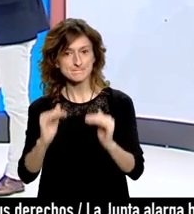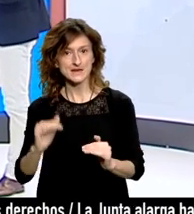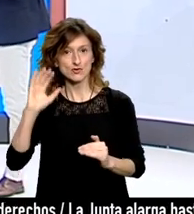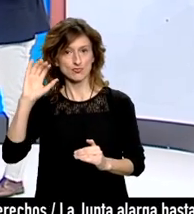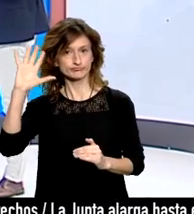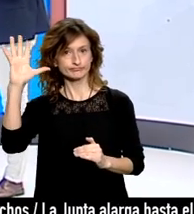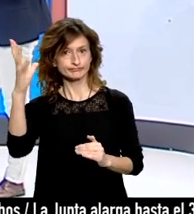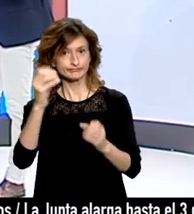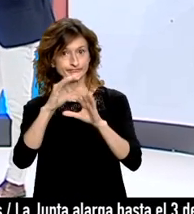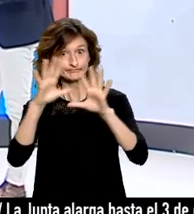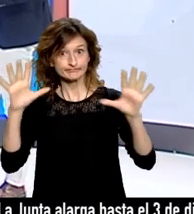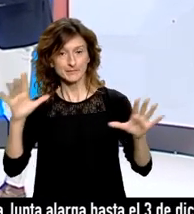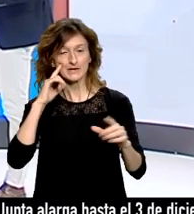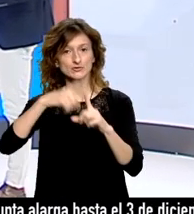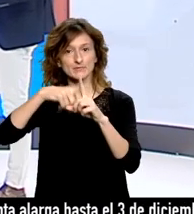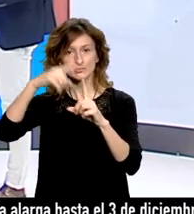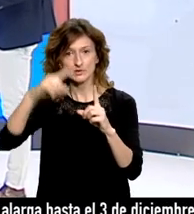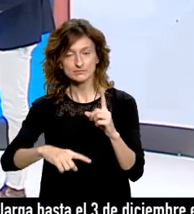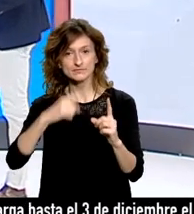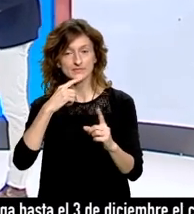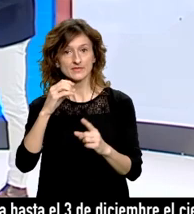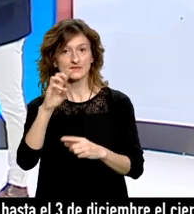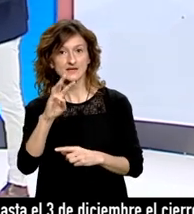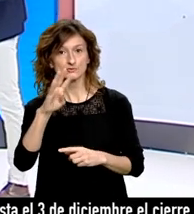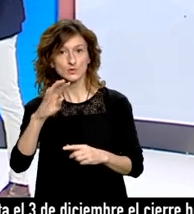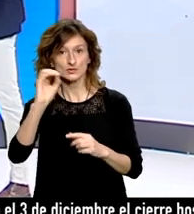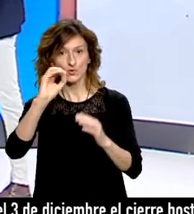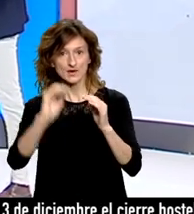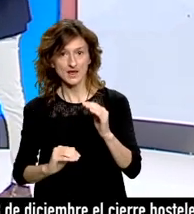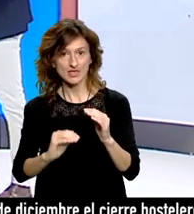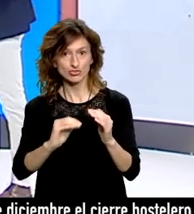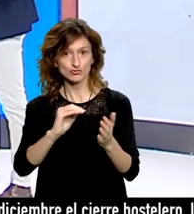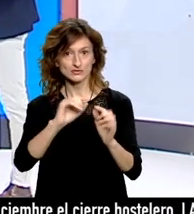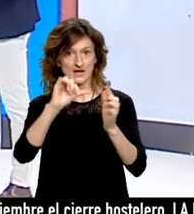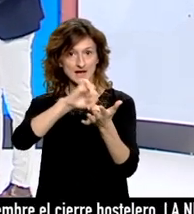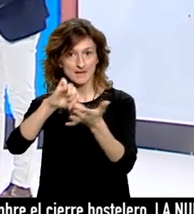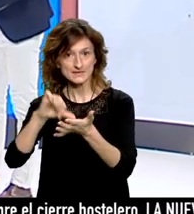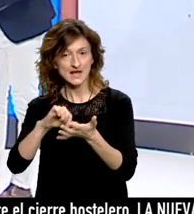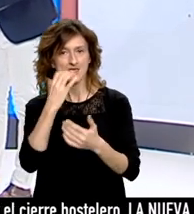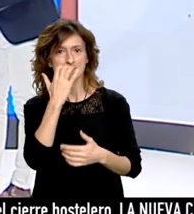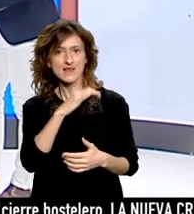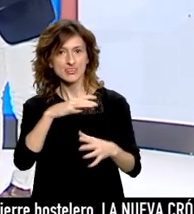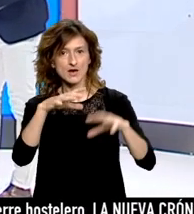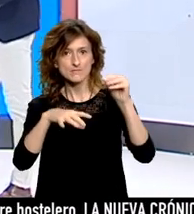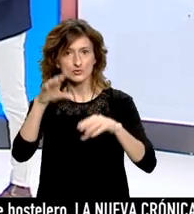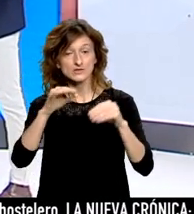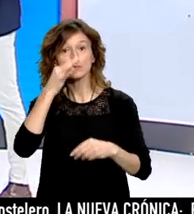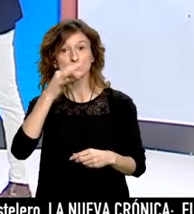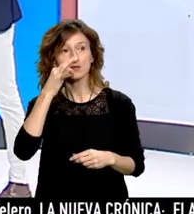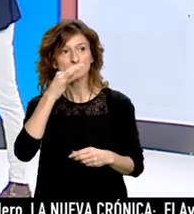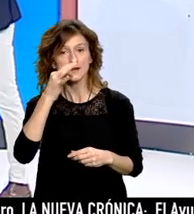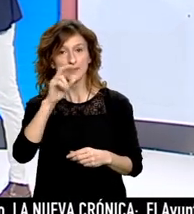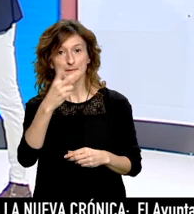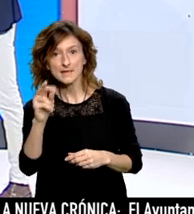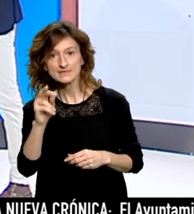cielos despejados, pero bajan las temperaturas. Ya hemos amanecido por debajo de los 3 o 4 grados en todas las capitales de provincia, con heladas en zonas de montaña. Por la tarde,